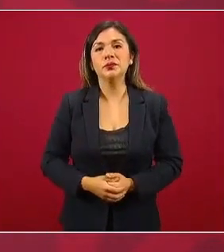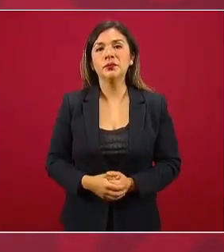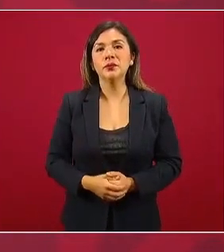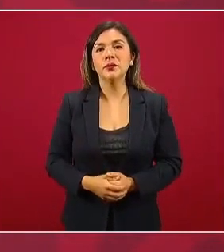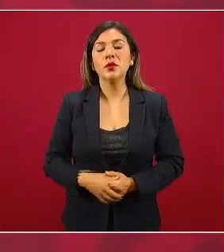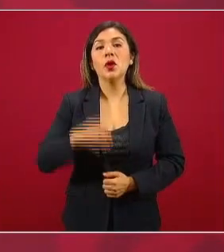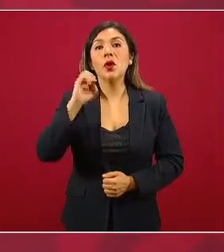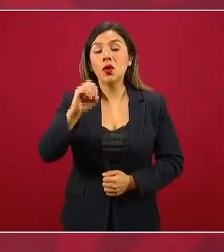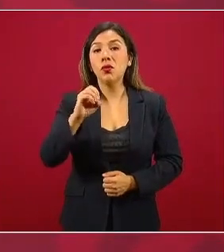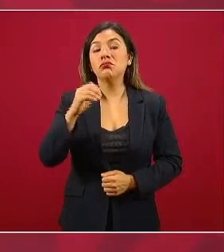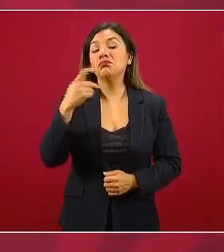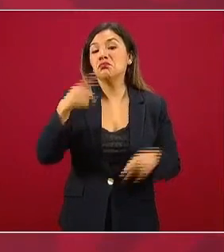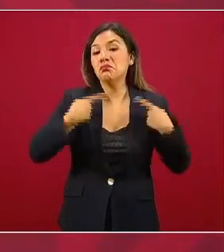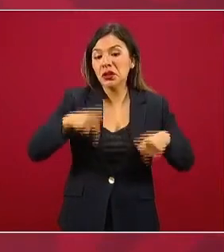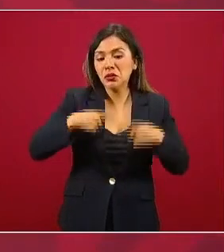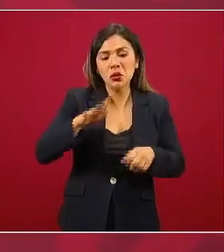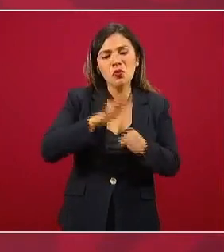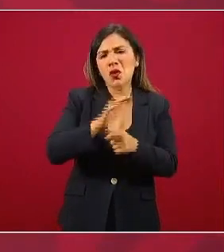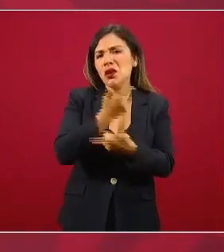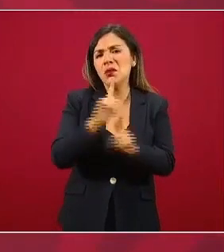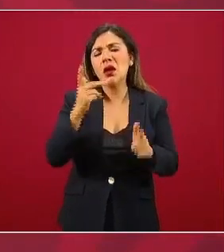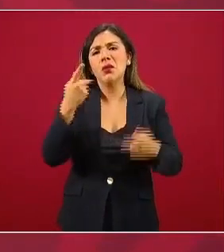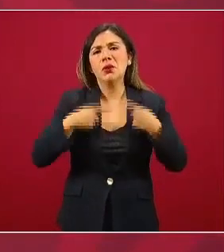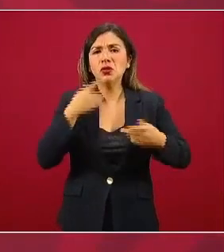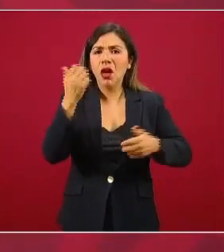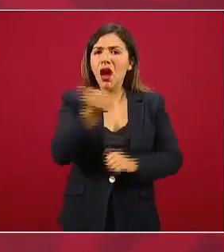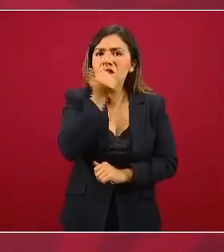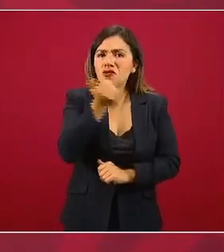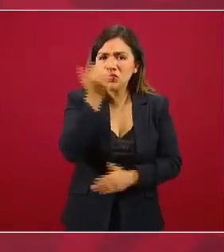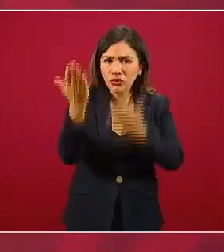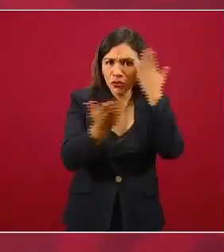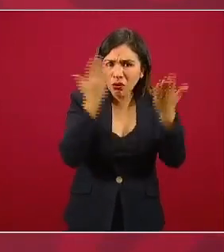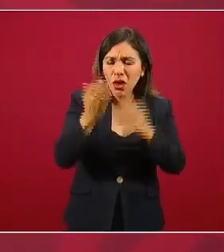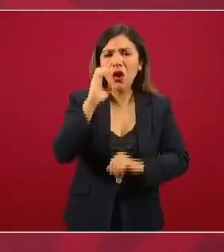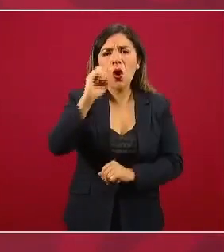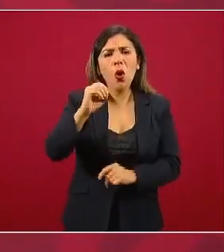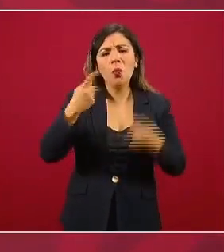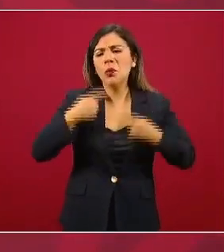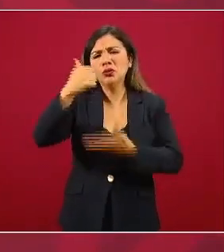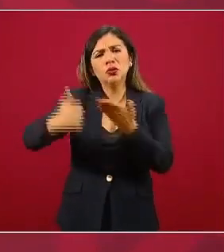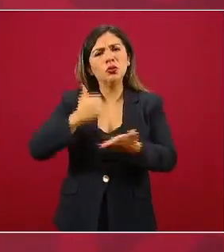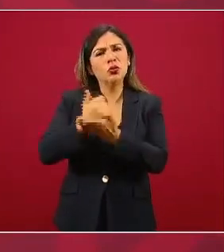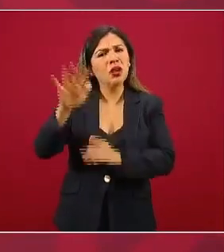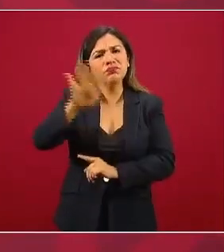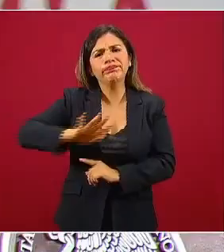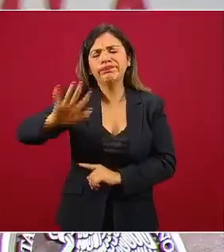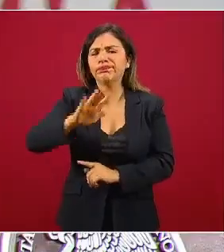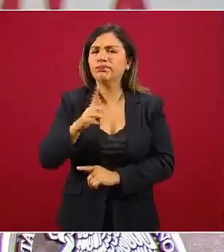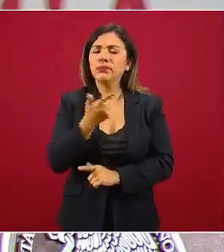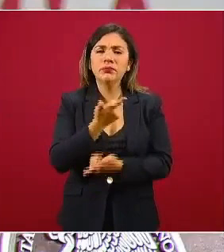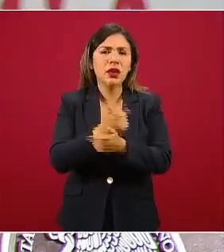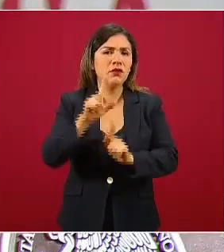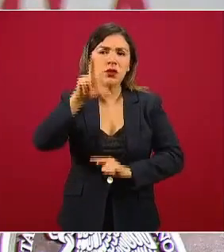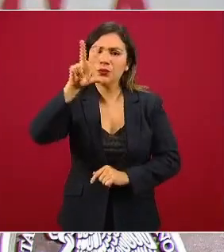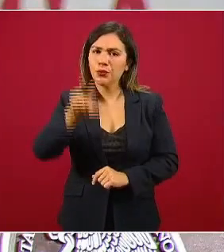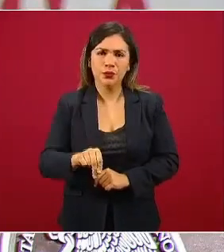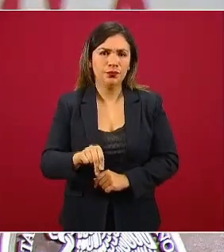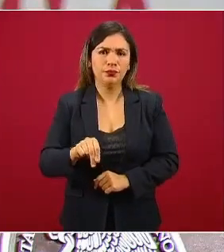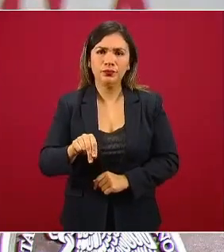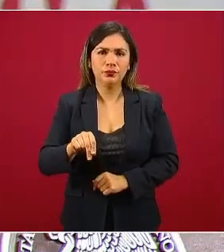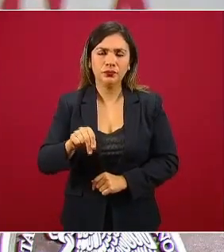ni a estudiantes ni a ningún ciudadano, no a